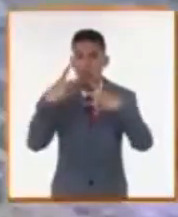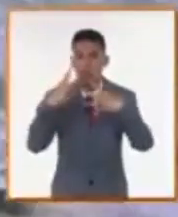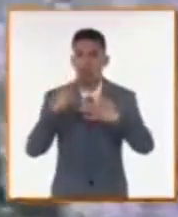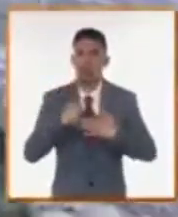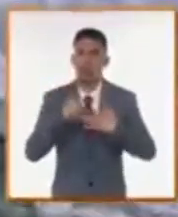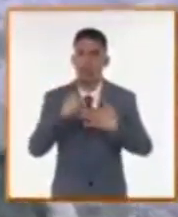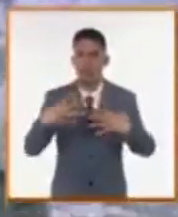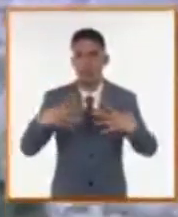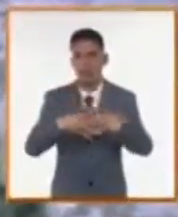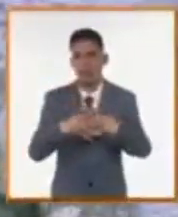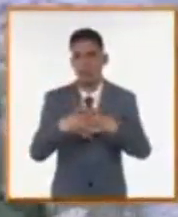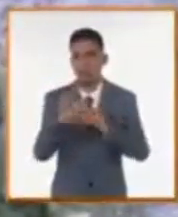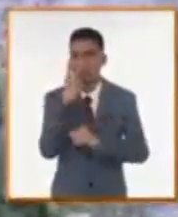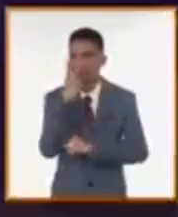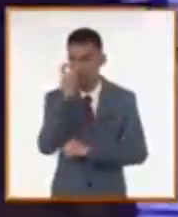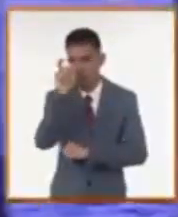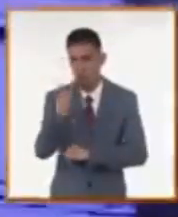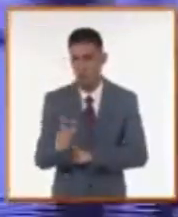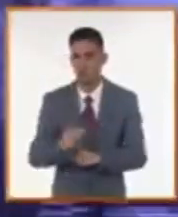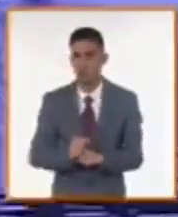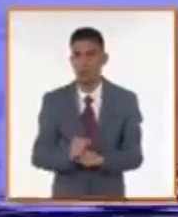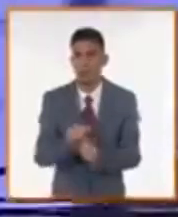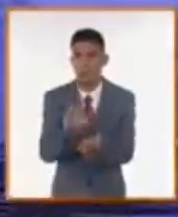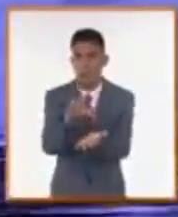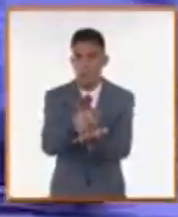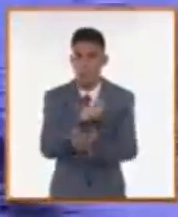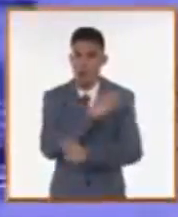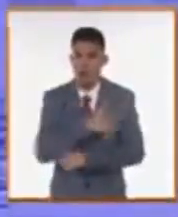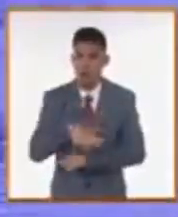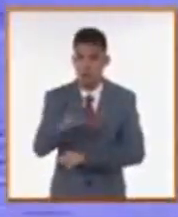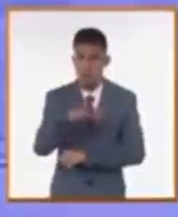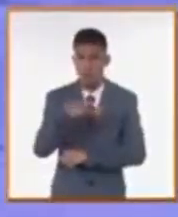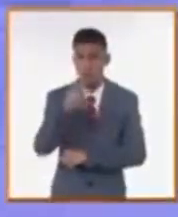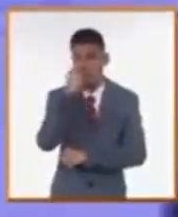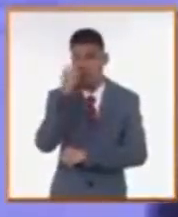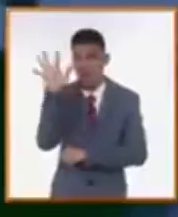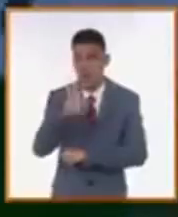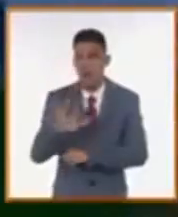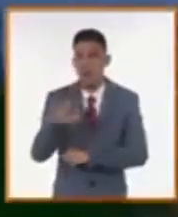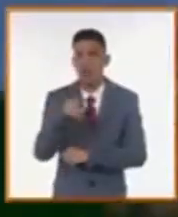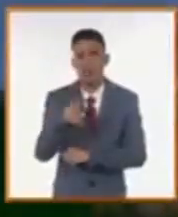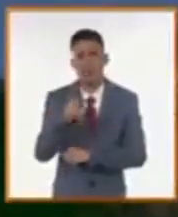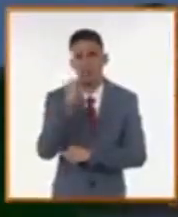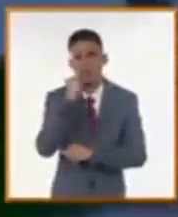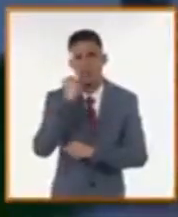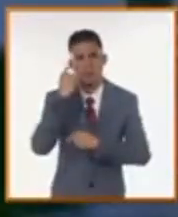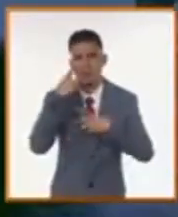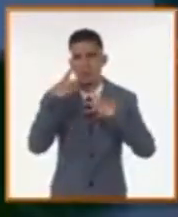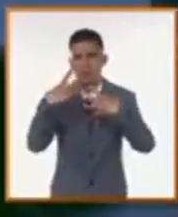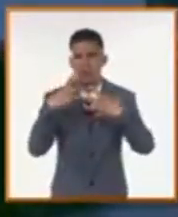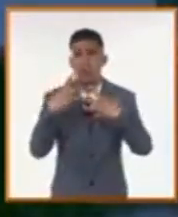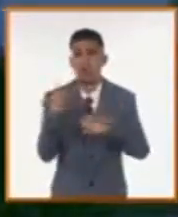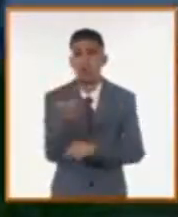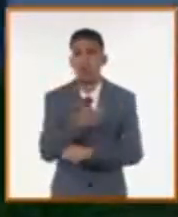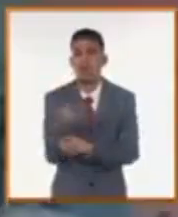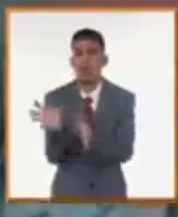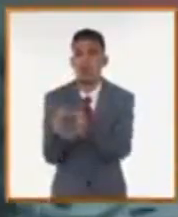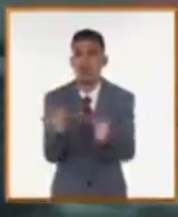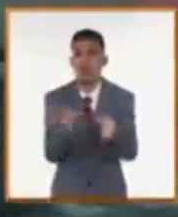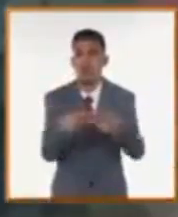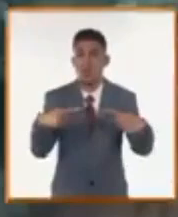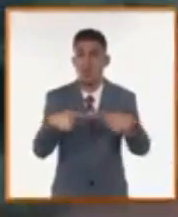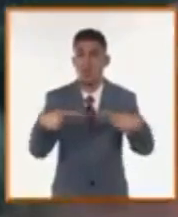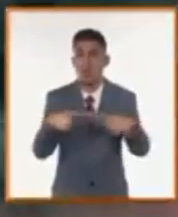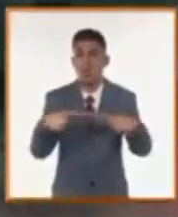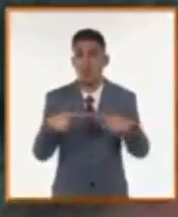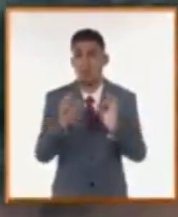las personas. Cuito-Coanavale resultaba objetivo definitorio para las partes en conflicto. El colapso de la FAPLA